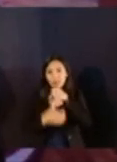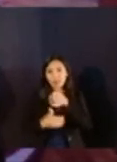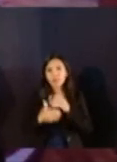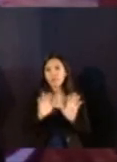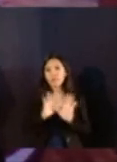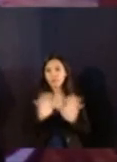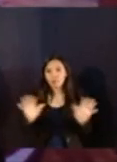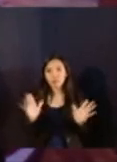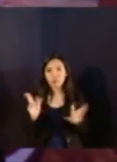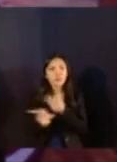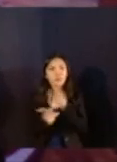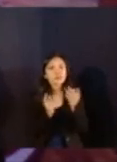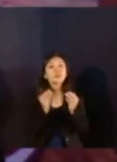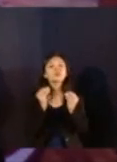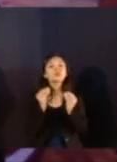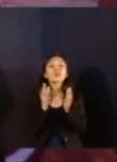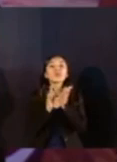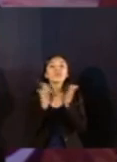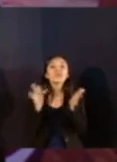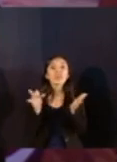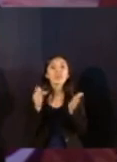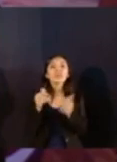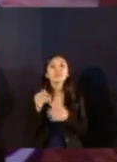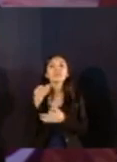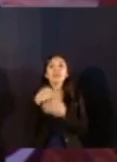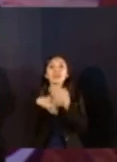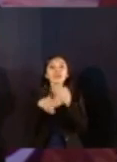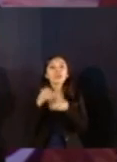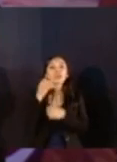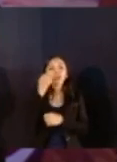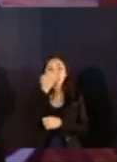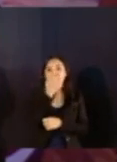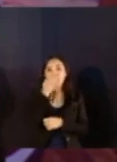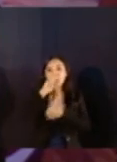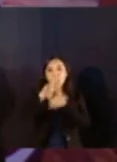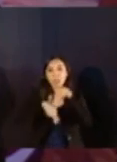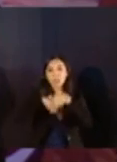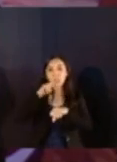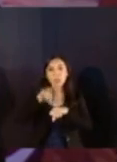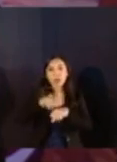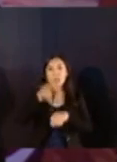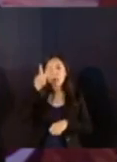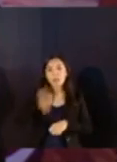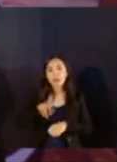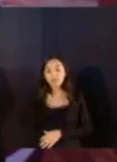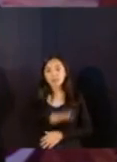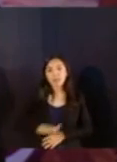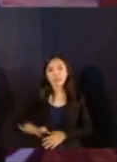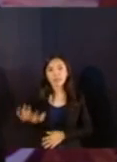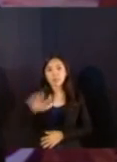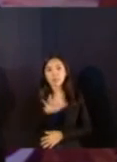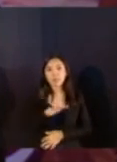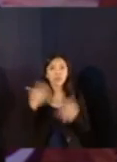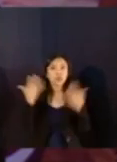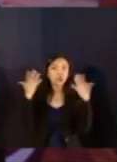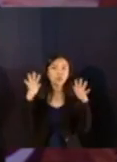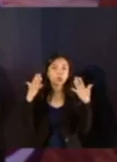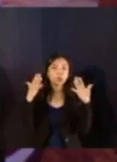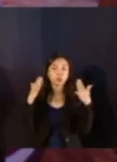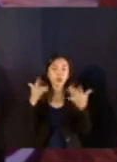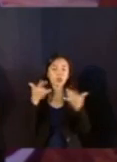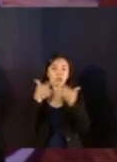Le agradecemos mucho su asistencia a nuestra escuela normal. Ha sido un espacio de mucha historia y sobre